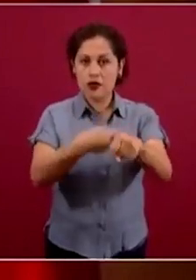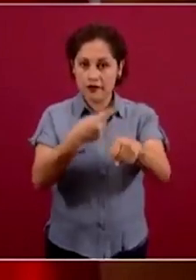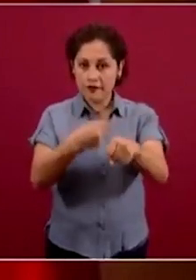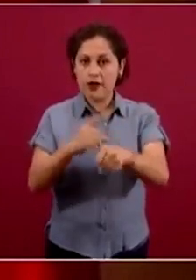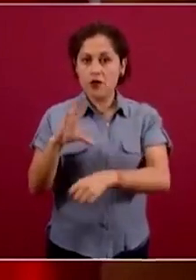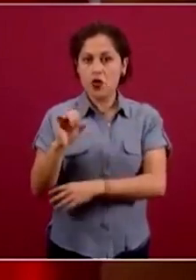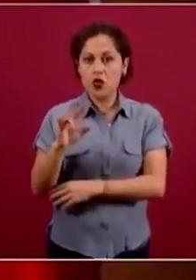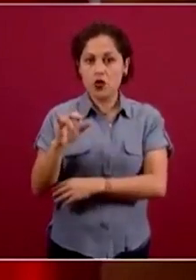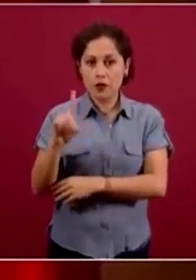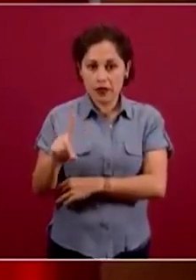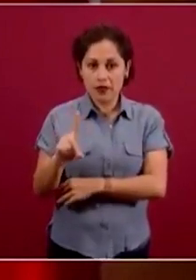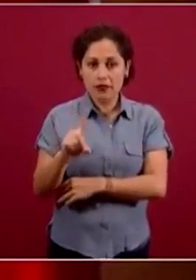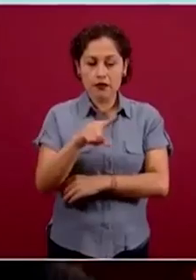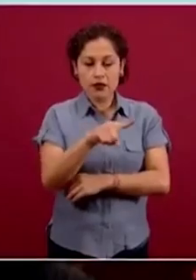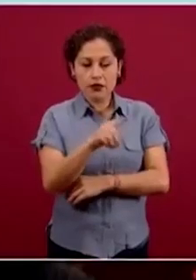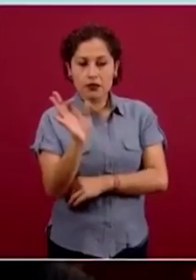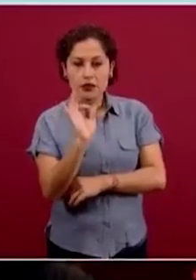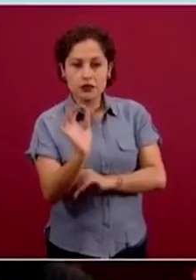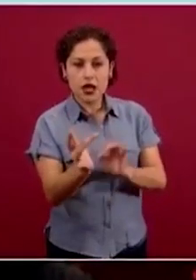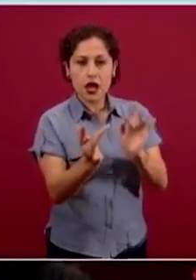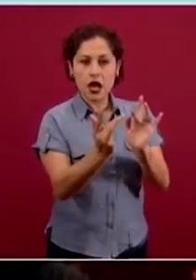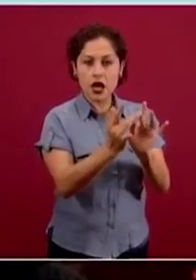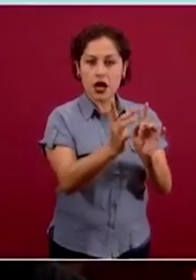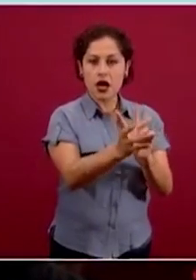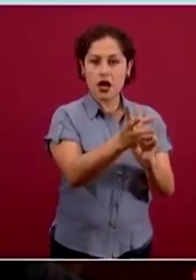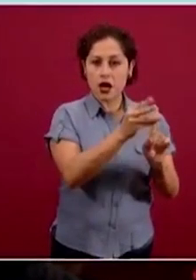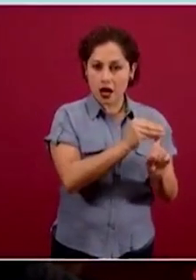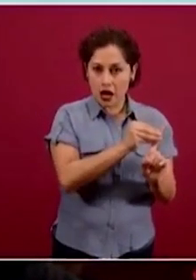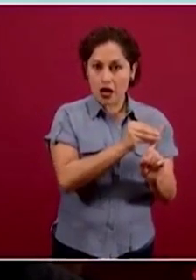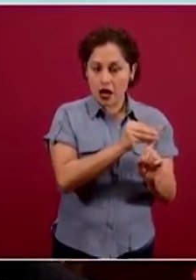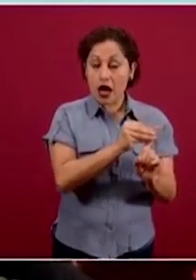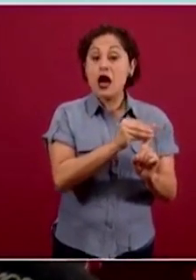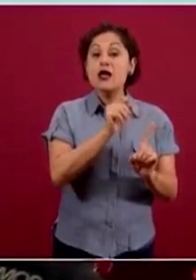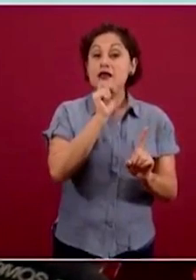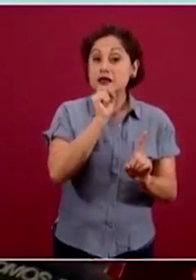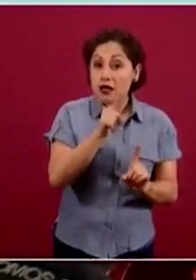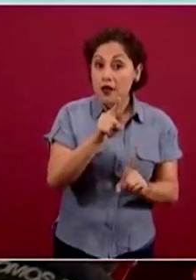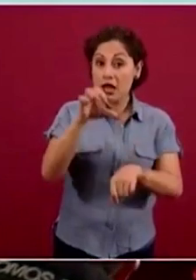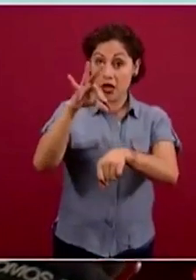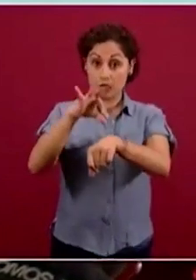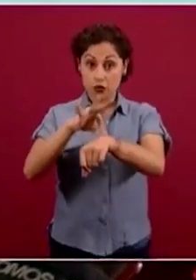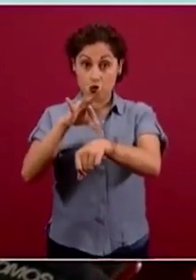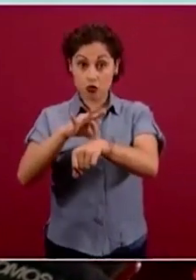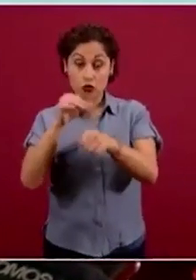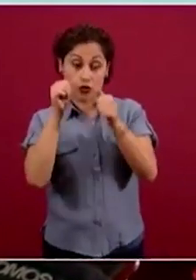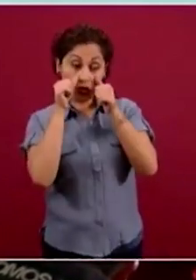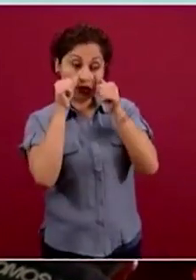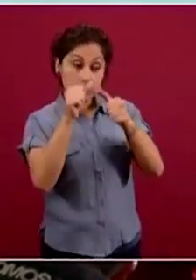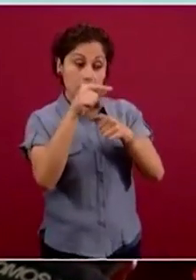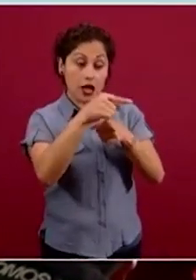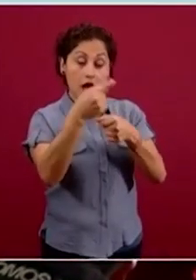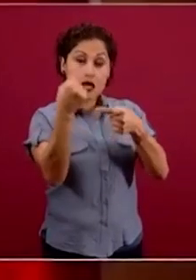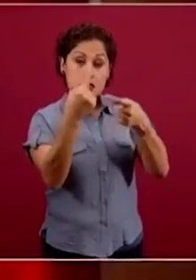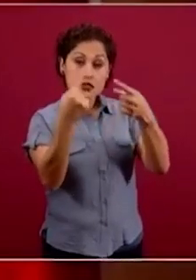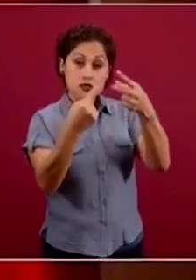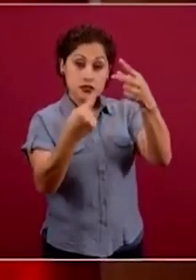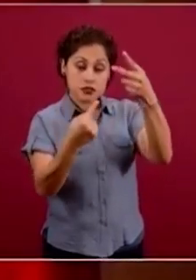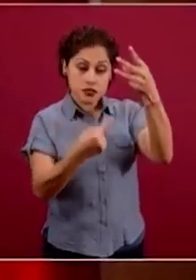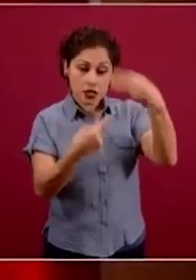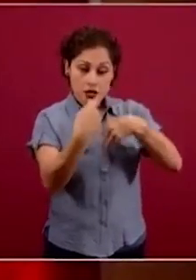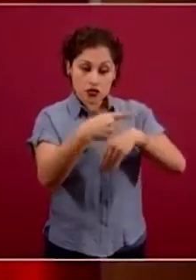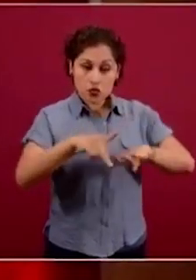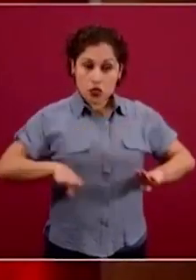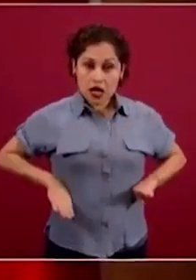sospecha de enfermedad kovic y los signos clínicos las manifestaciones de la enfermedad que le llevó a perder la vida